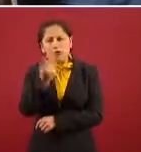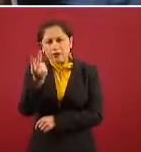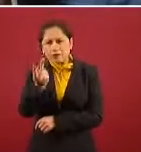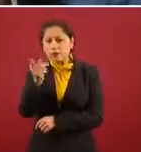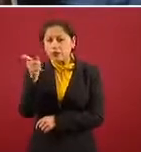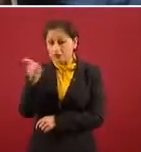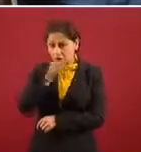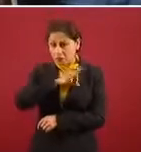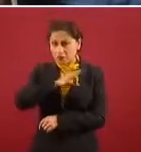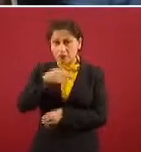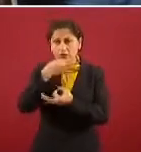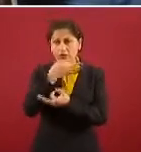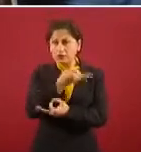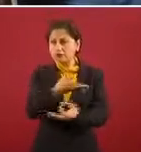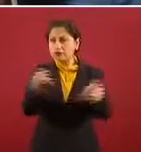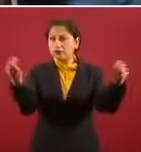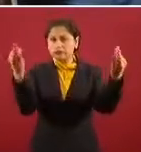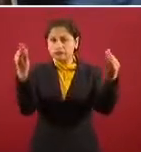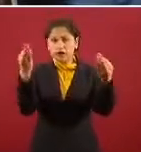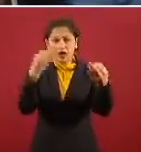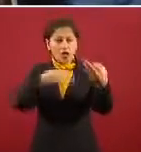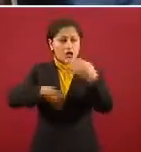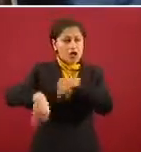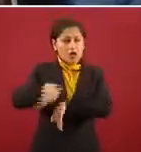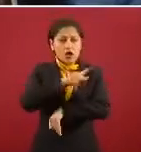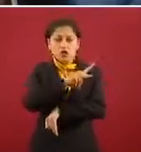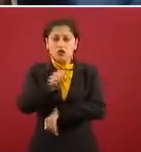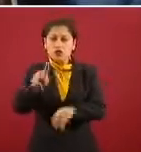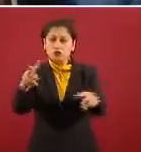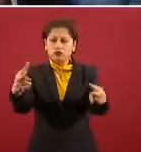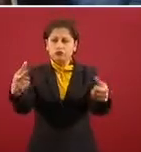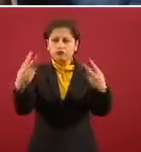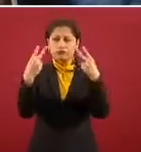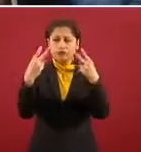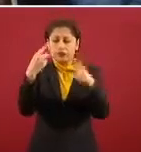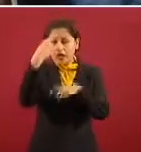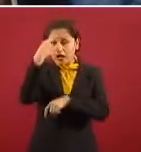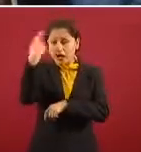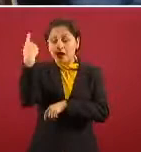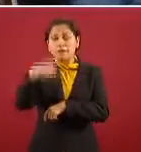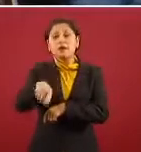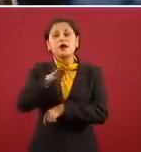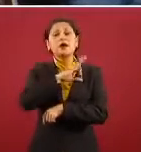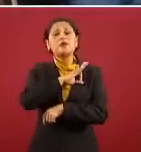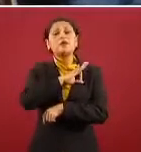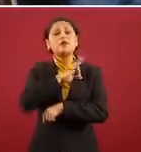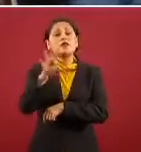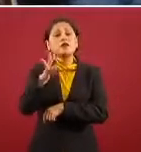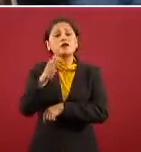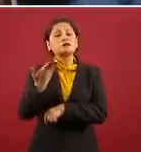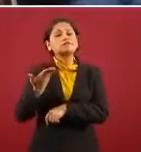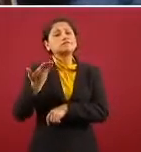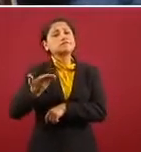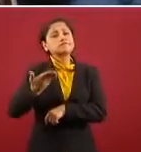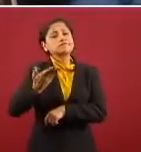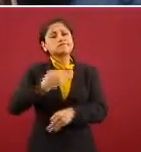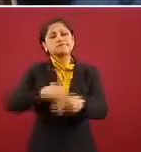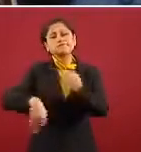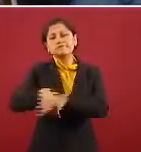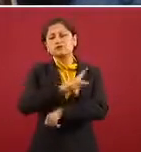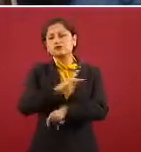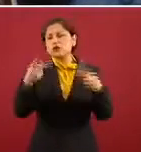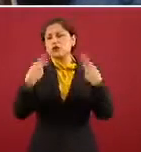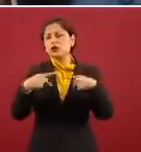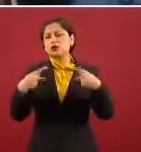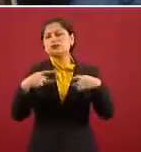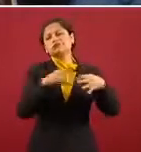presidencial en cadena nacional, haciendo un llamado a la unidad del país? Pues no se aceptó